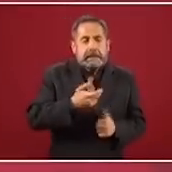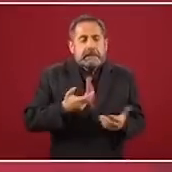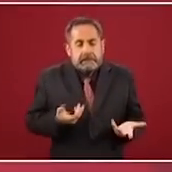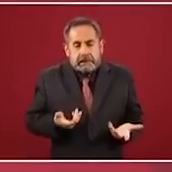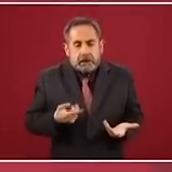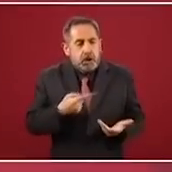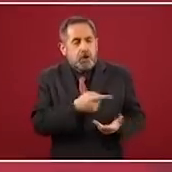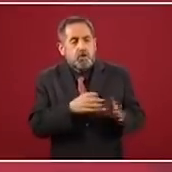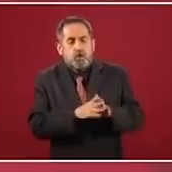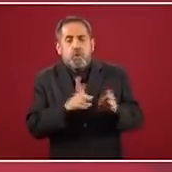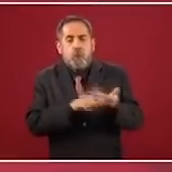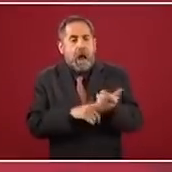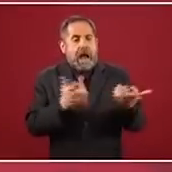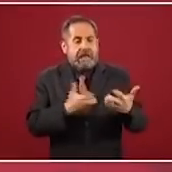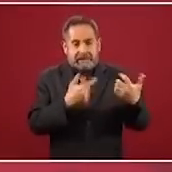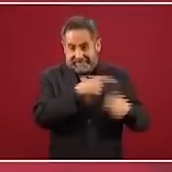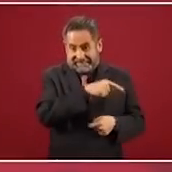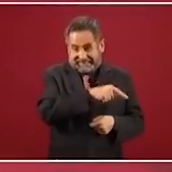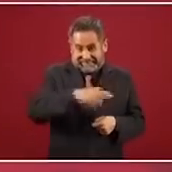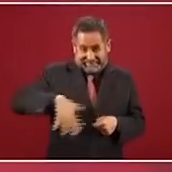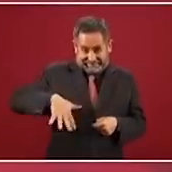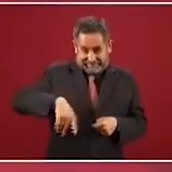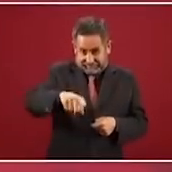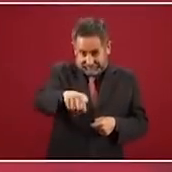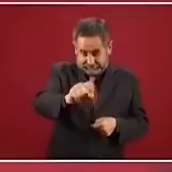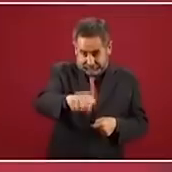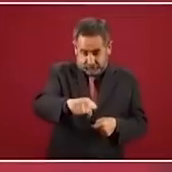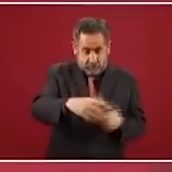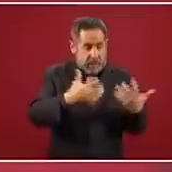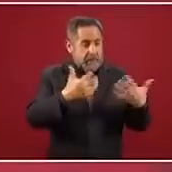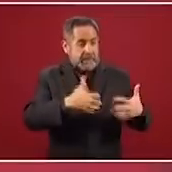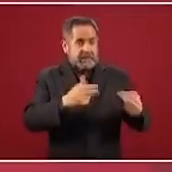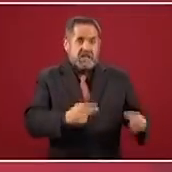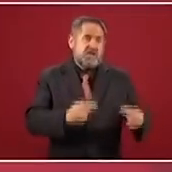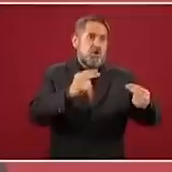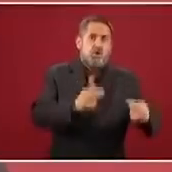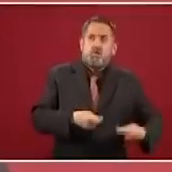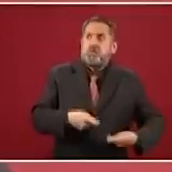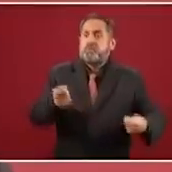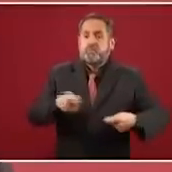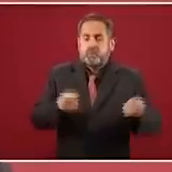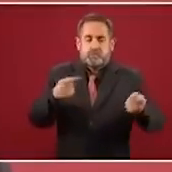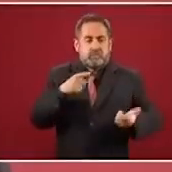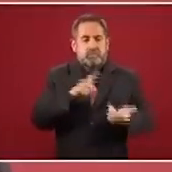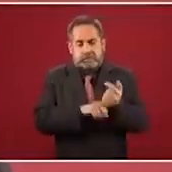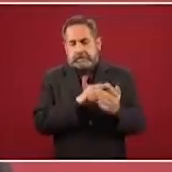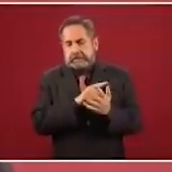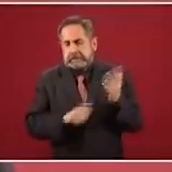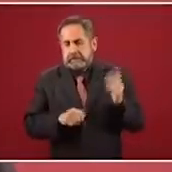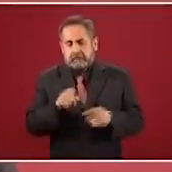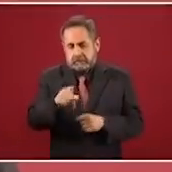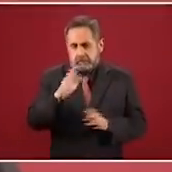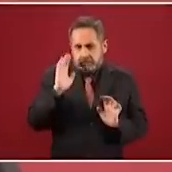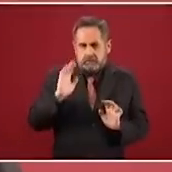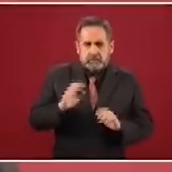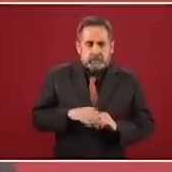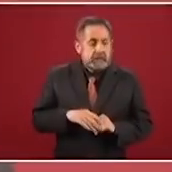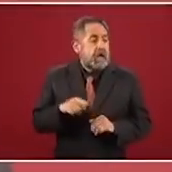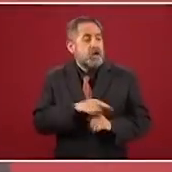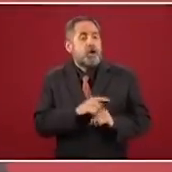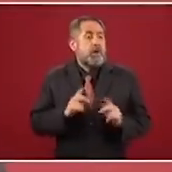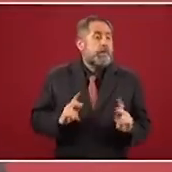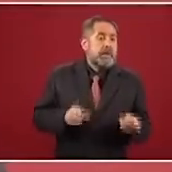la forma en que operaban estas grandes distribuidoras, que eran las que